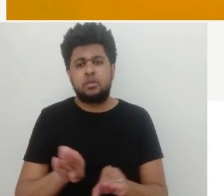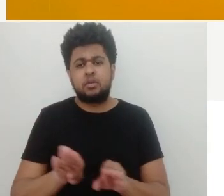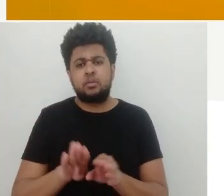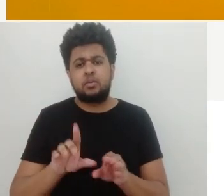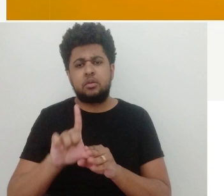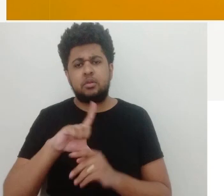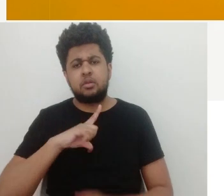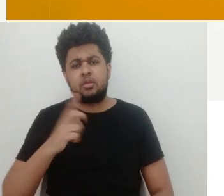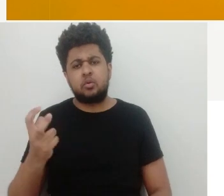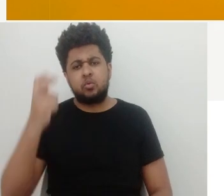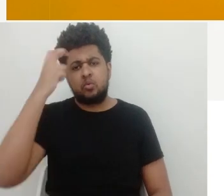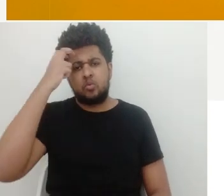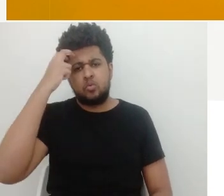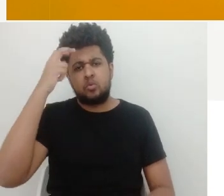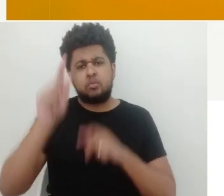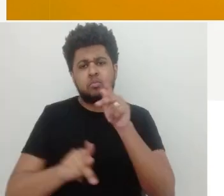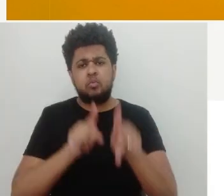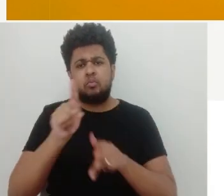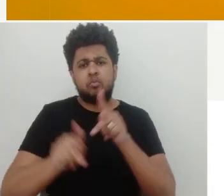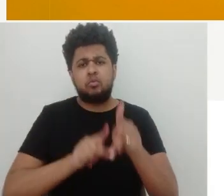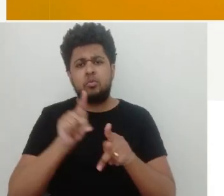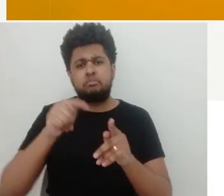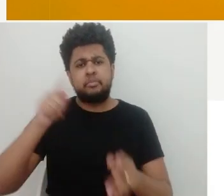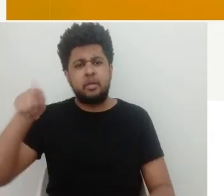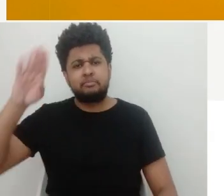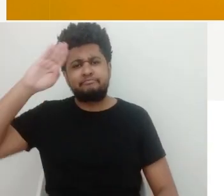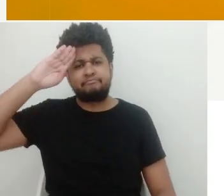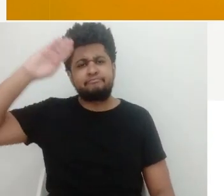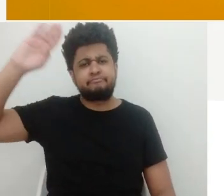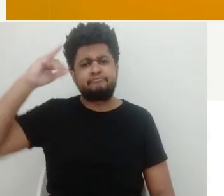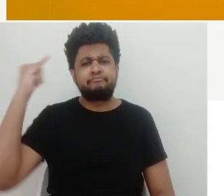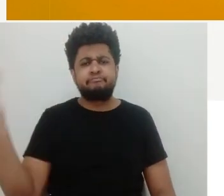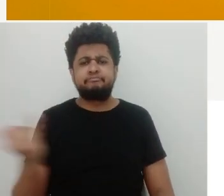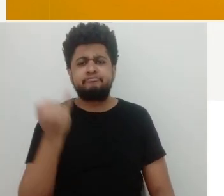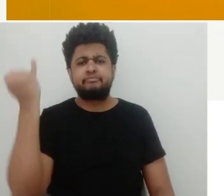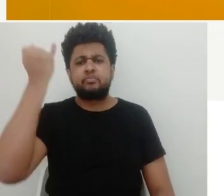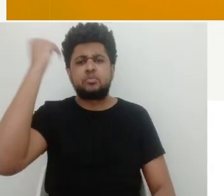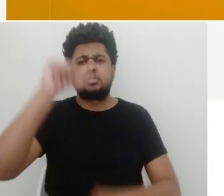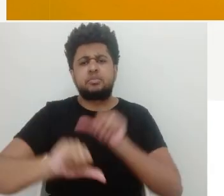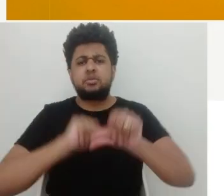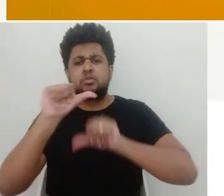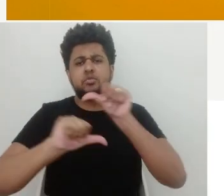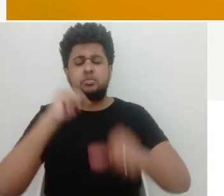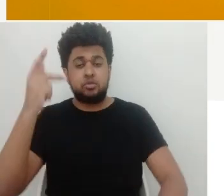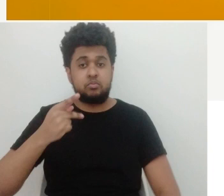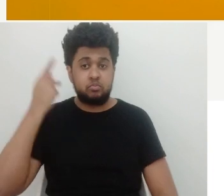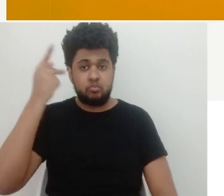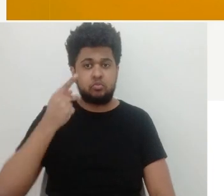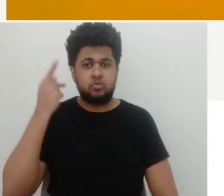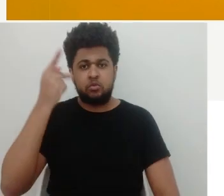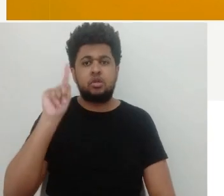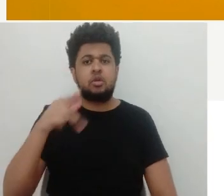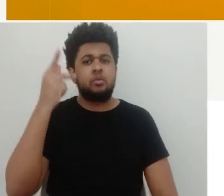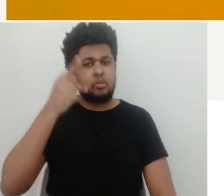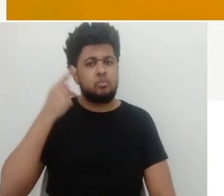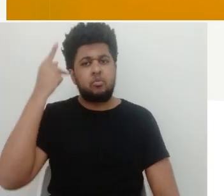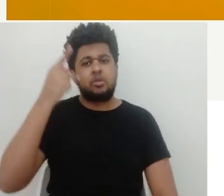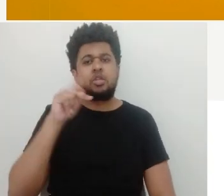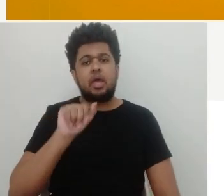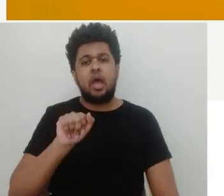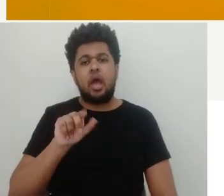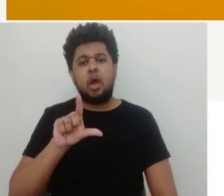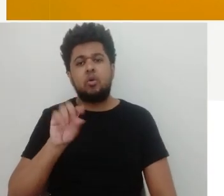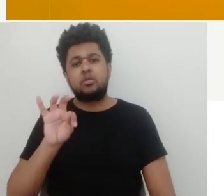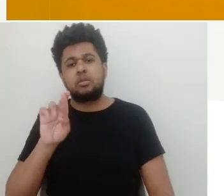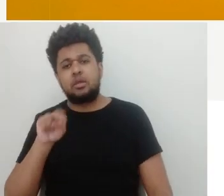la transformación política, en el desarrollo de una política alternativa. Por otro lado, la porosidad entre lo teórico